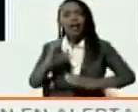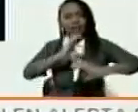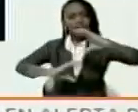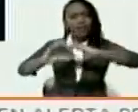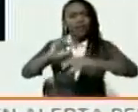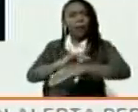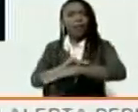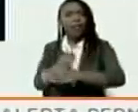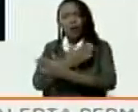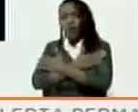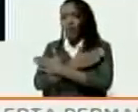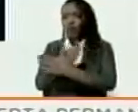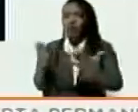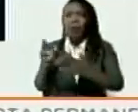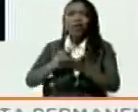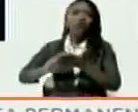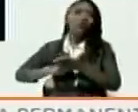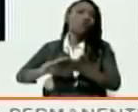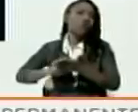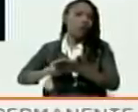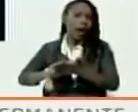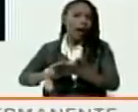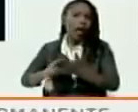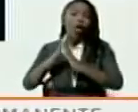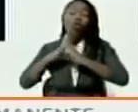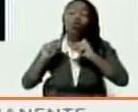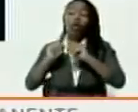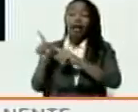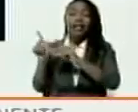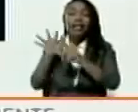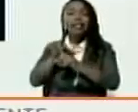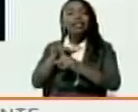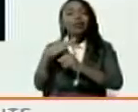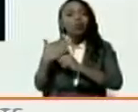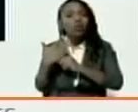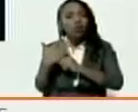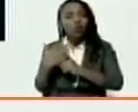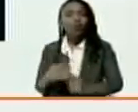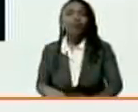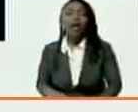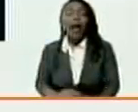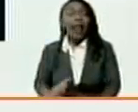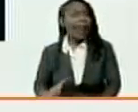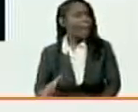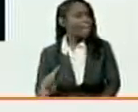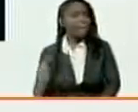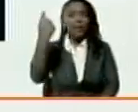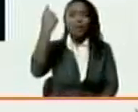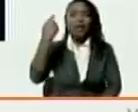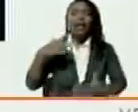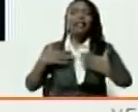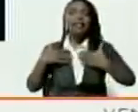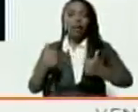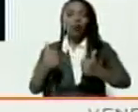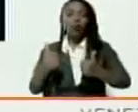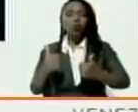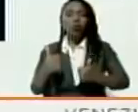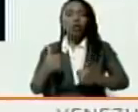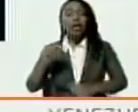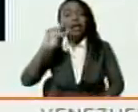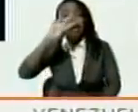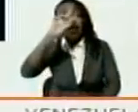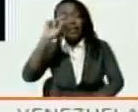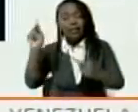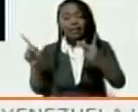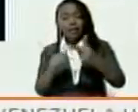cooperación para resolver todas estas situaciones. Es la primera, la salud. Y lo segundo, la